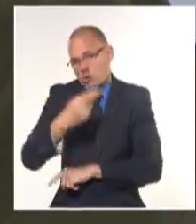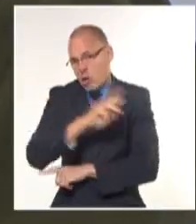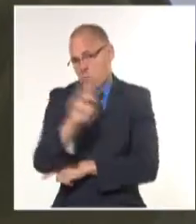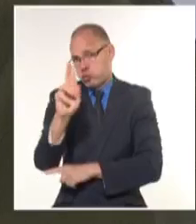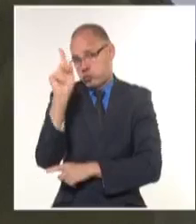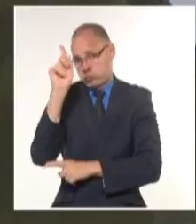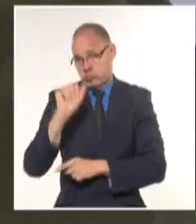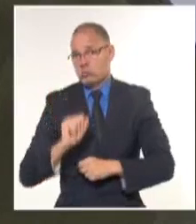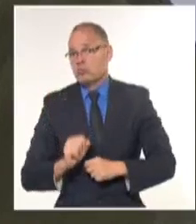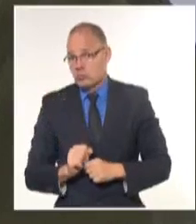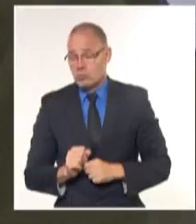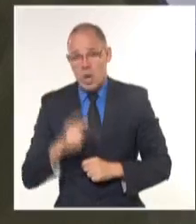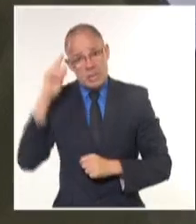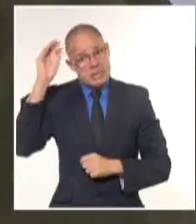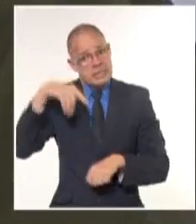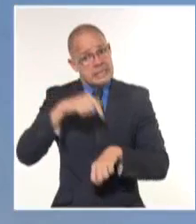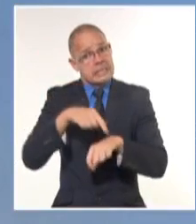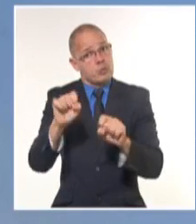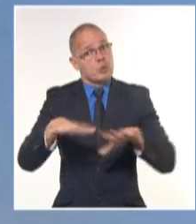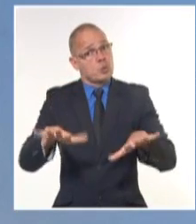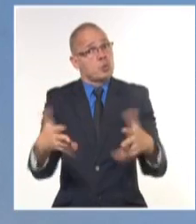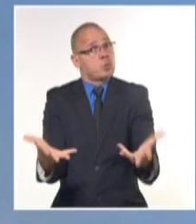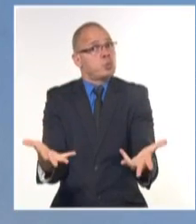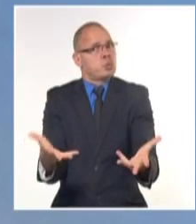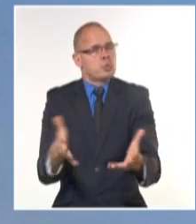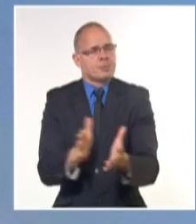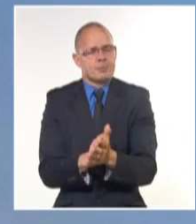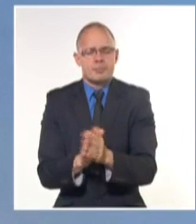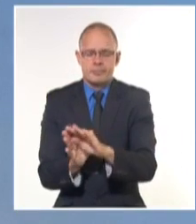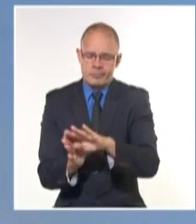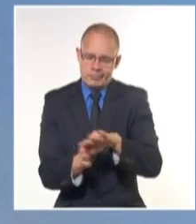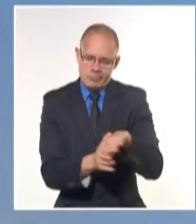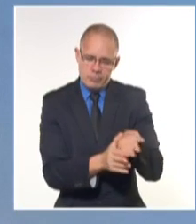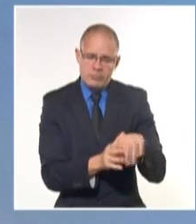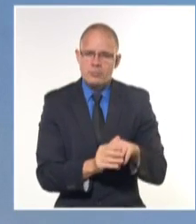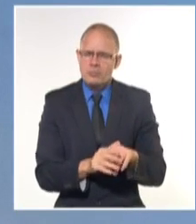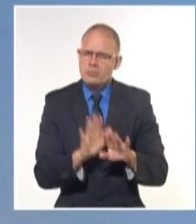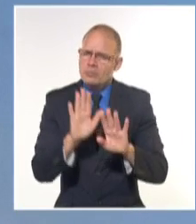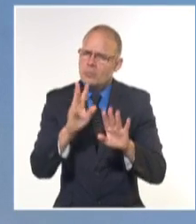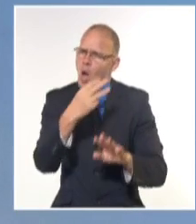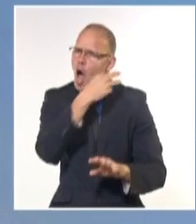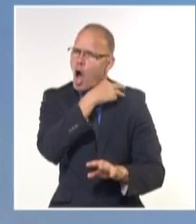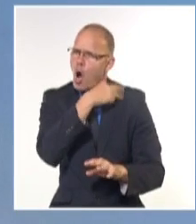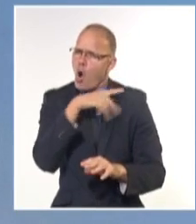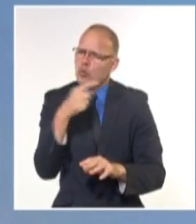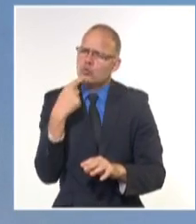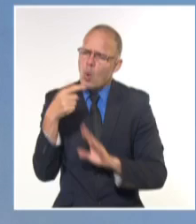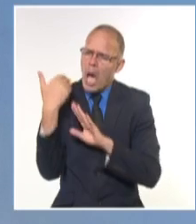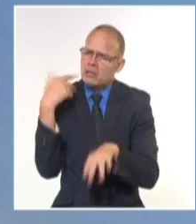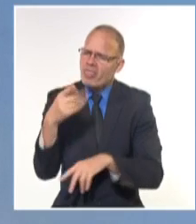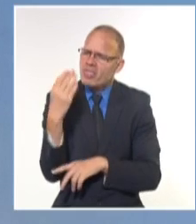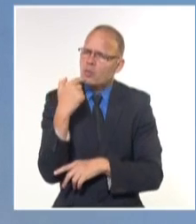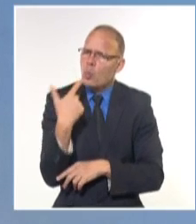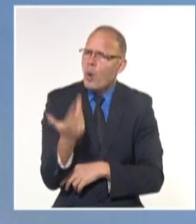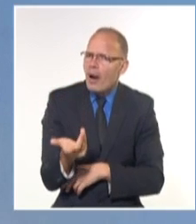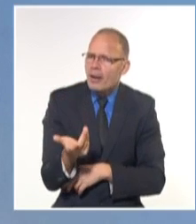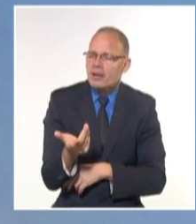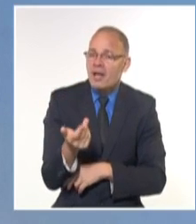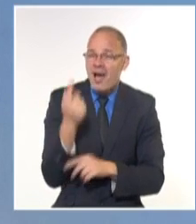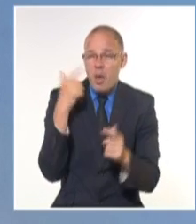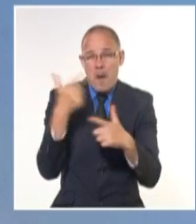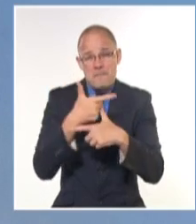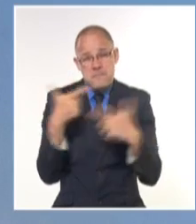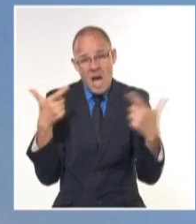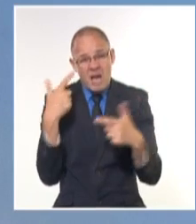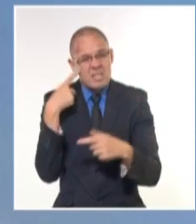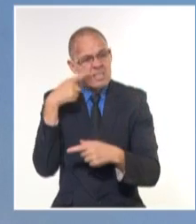en las circunstancias que tenemos en el país. Coronel, usted dijo en el programa anterior que la mayor parte de estos hechos se siguen dando